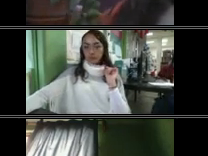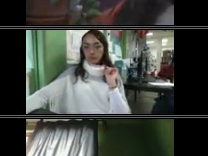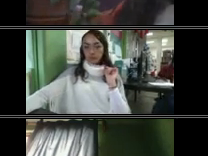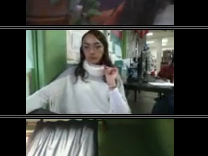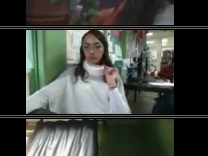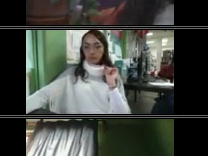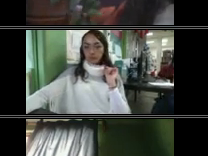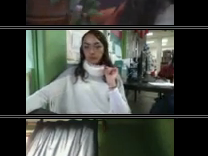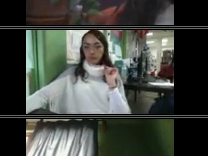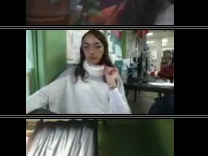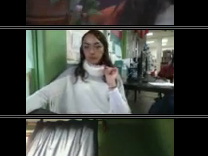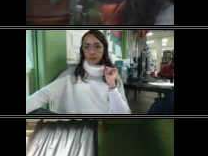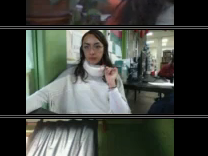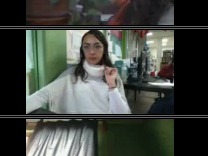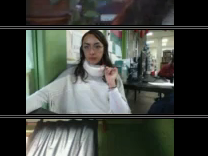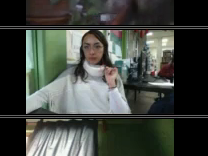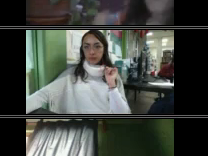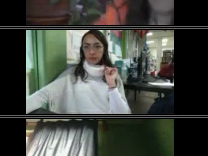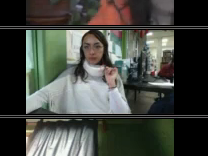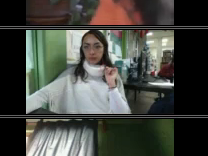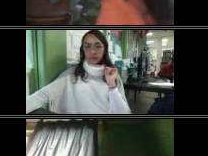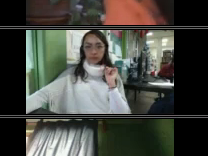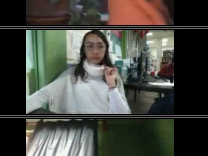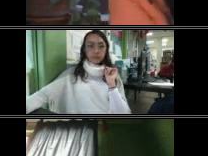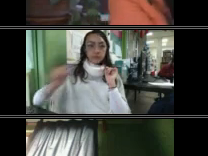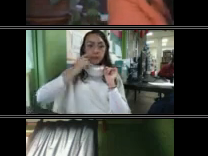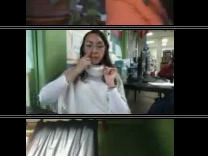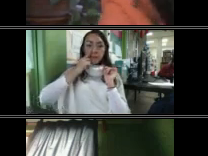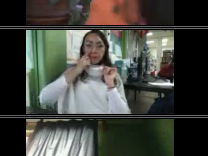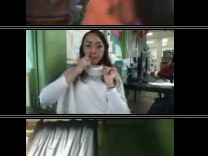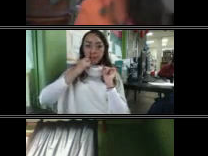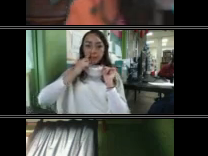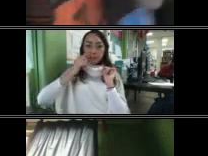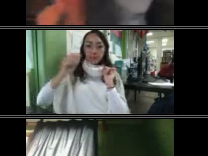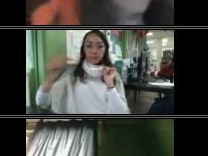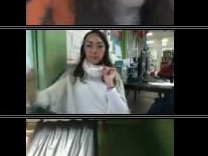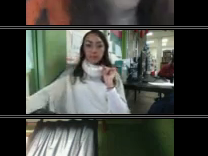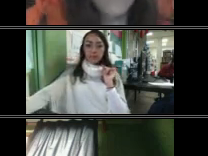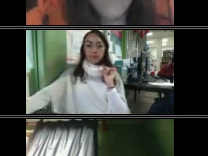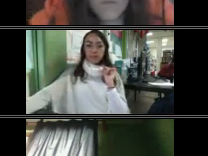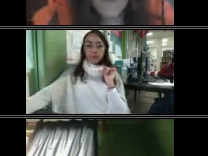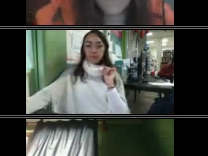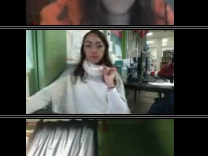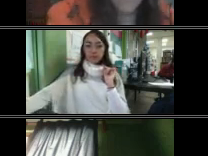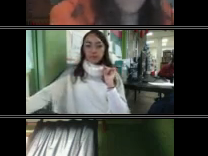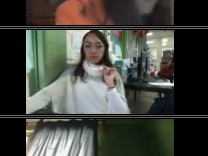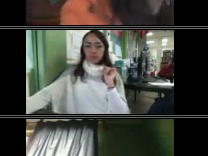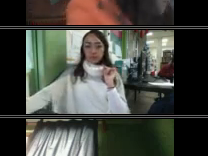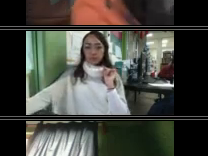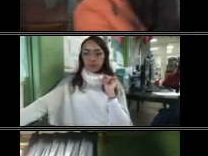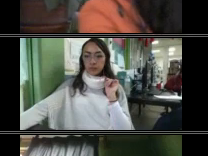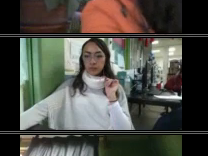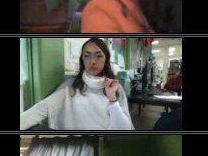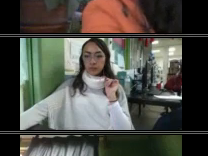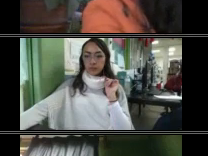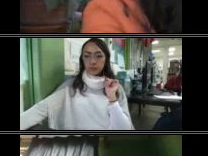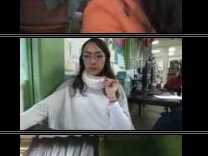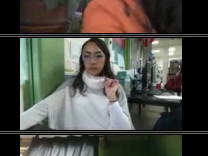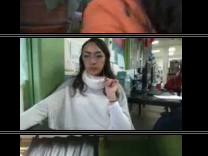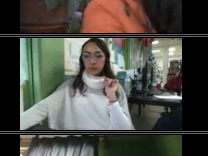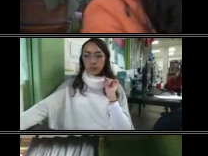a empezar la otra sesión en vivo. Entonces no sea malita si puede ir terminando para que puedan ingresar el